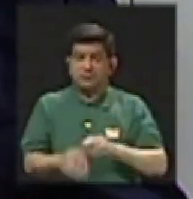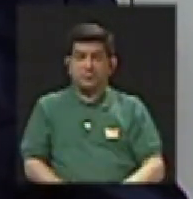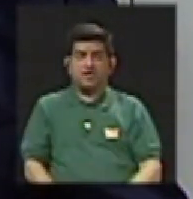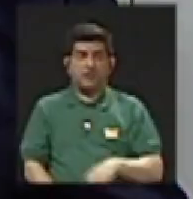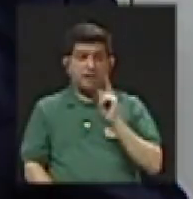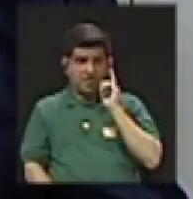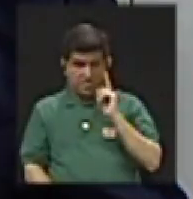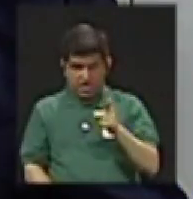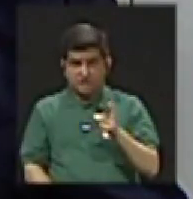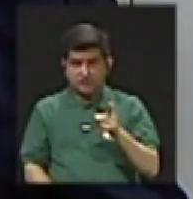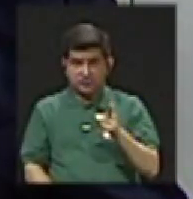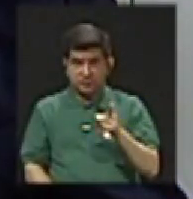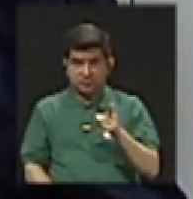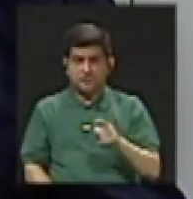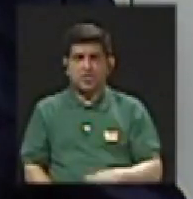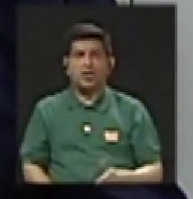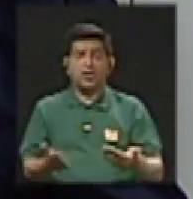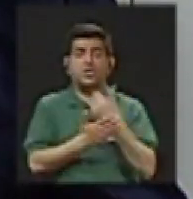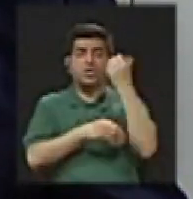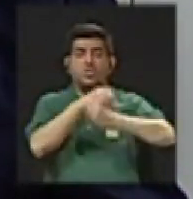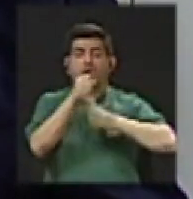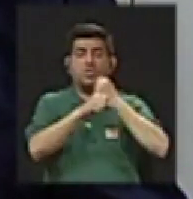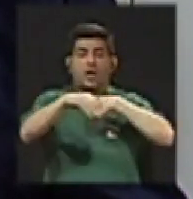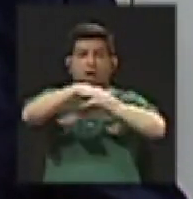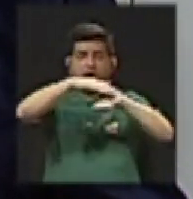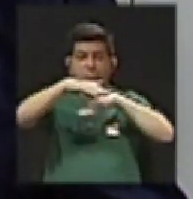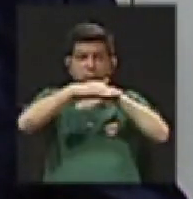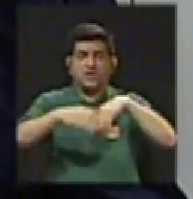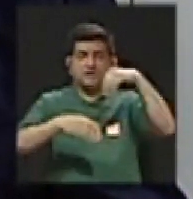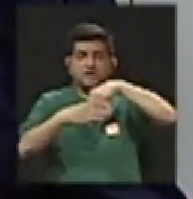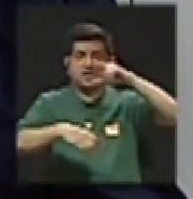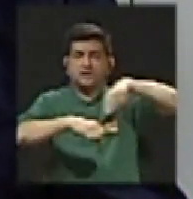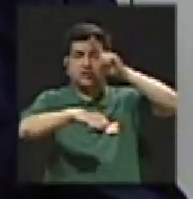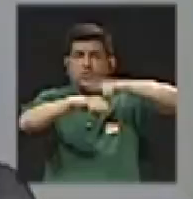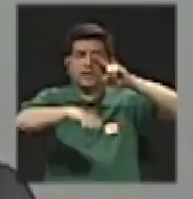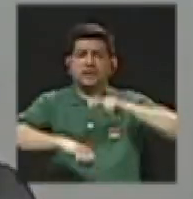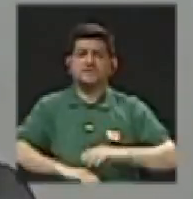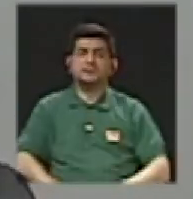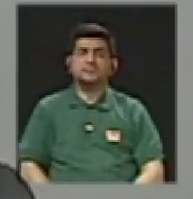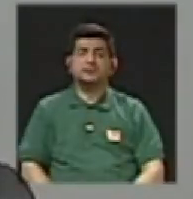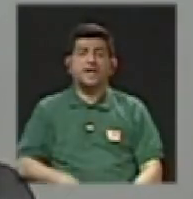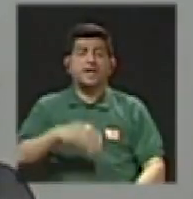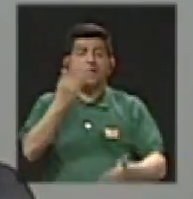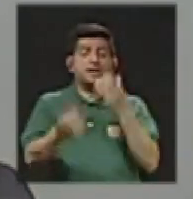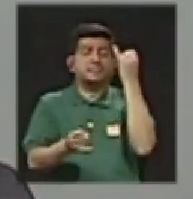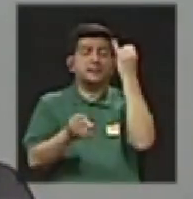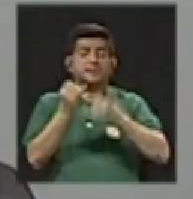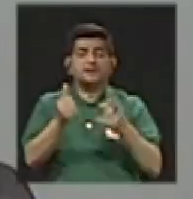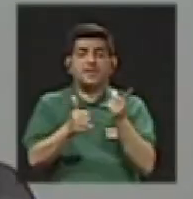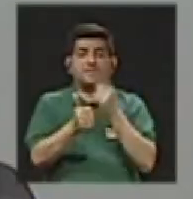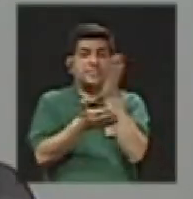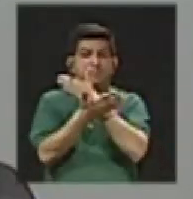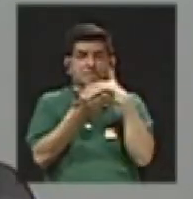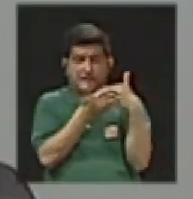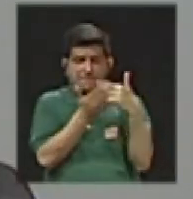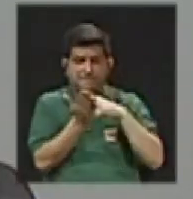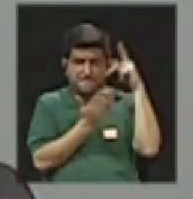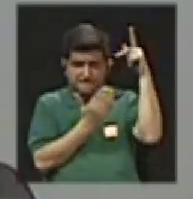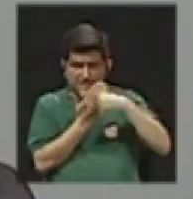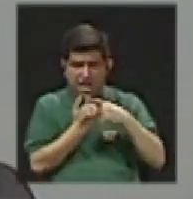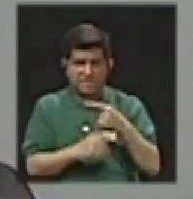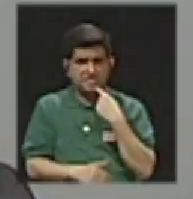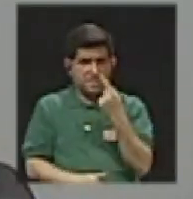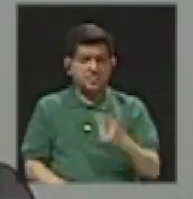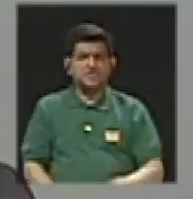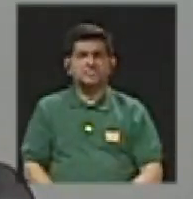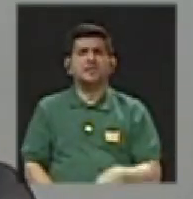sea el nuevo año base de las cuentas nacionales. Y tal vez para concluir este primer segmento del programa, decir